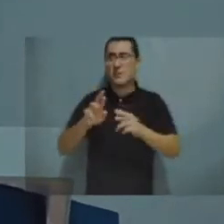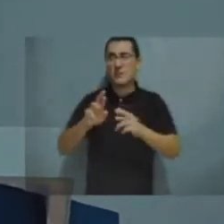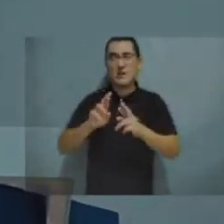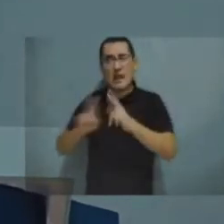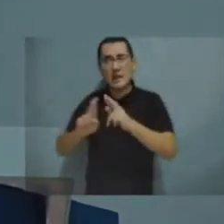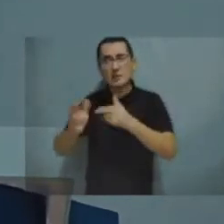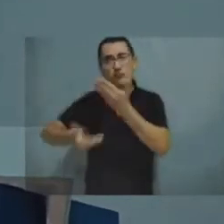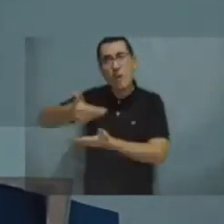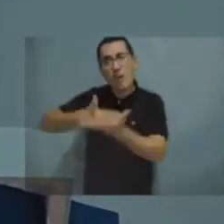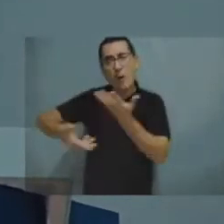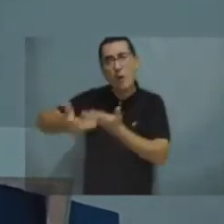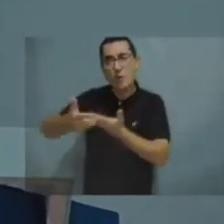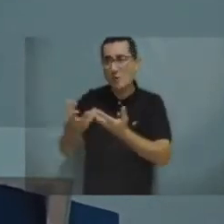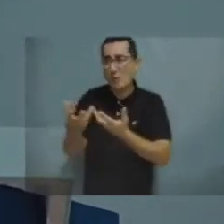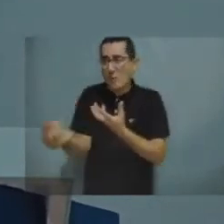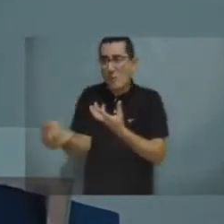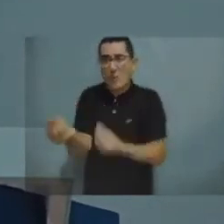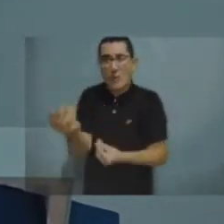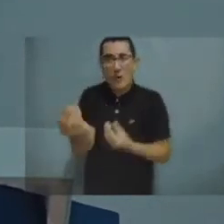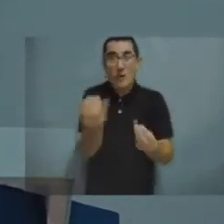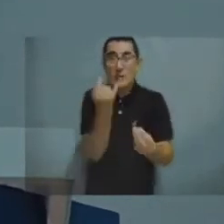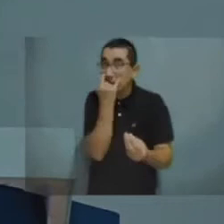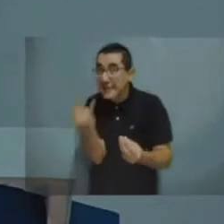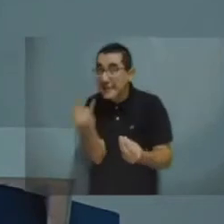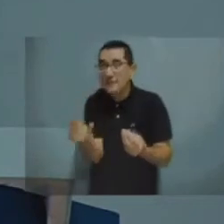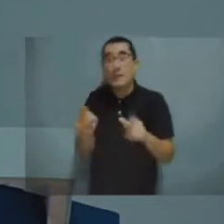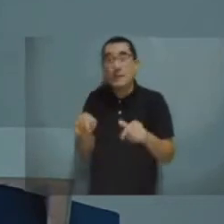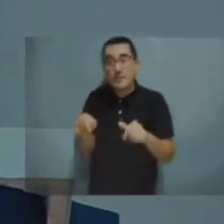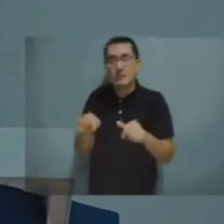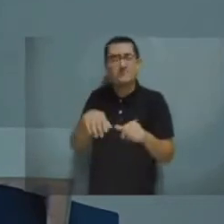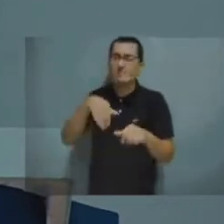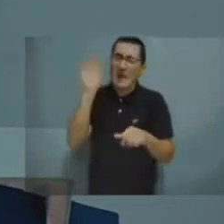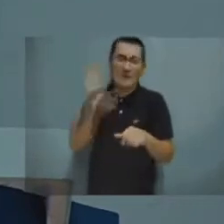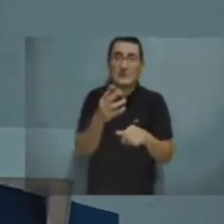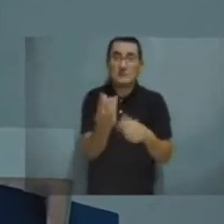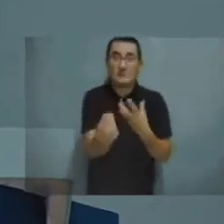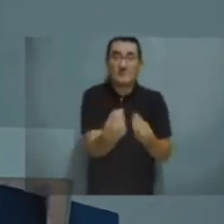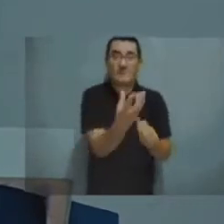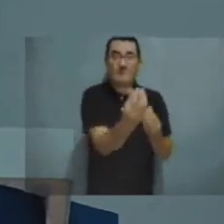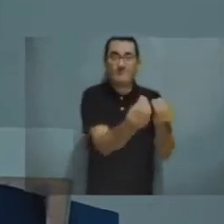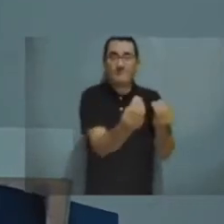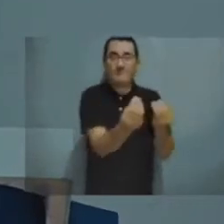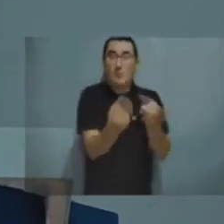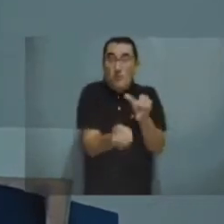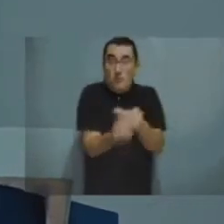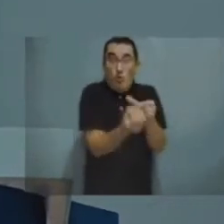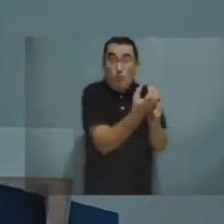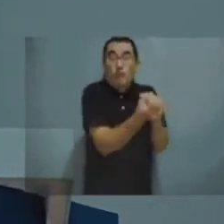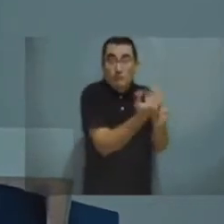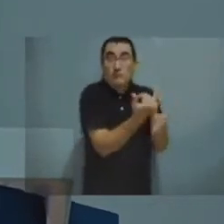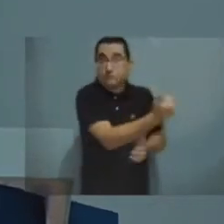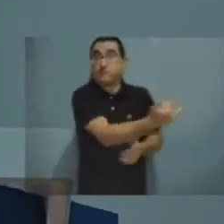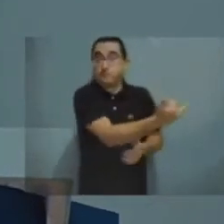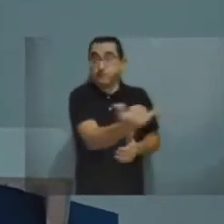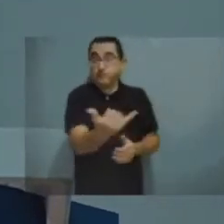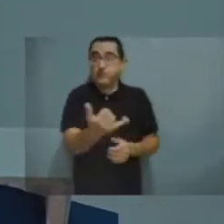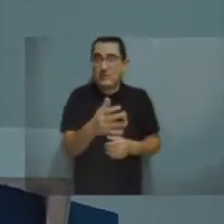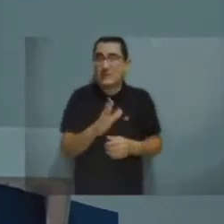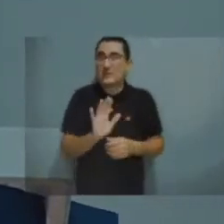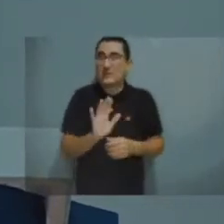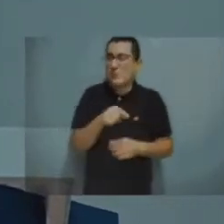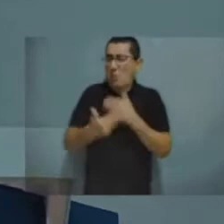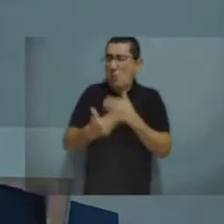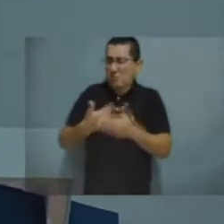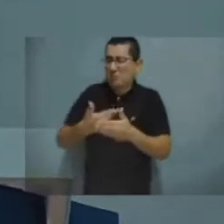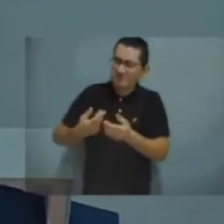con sectores productivos. Entonces, seguramente vamos a seguir reuniéndonos en diferentes mesas de trabajo